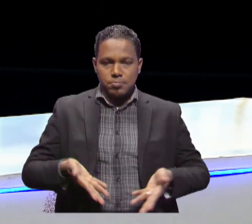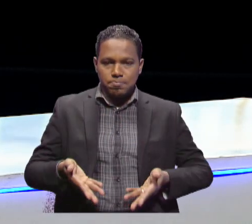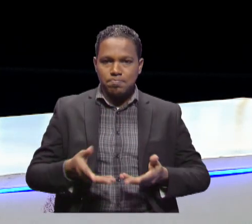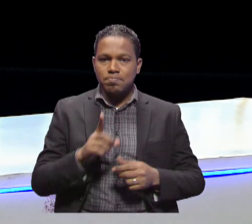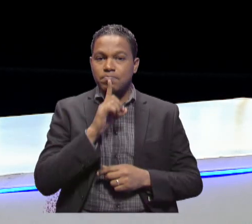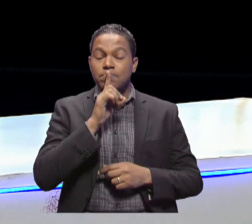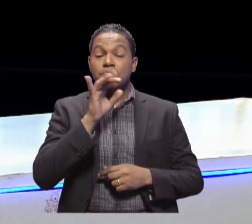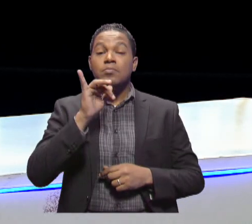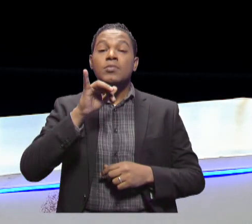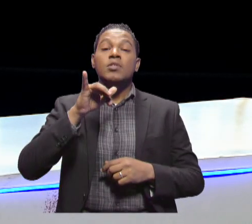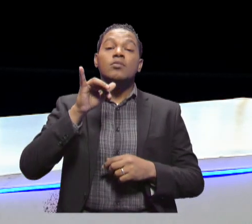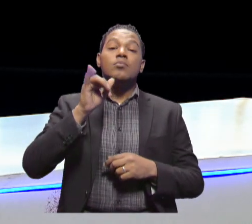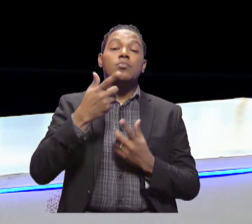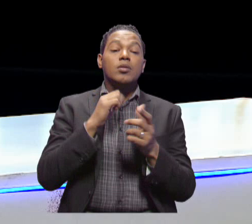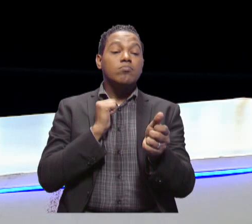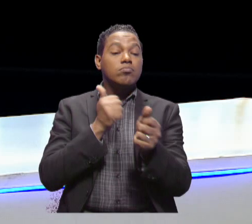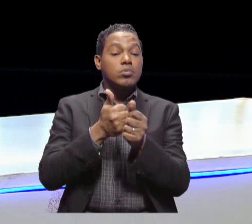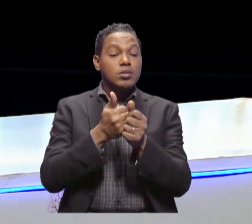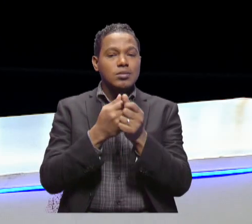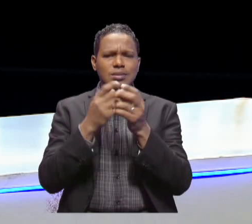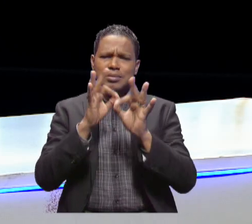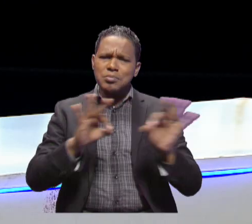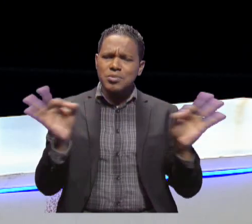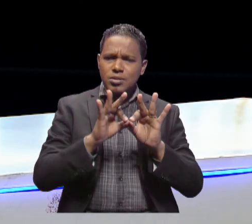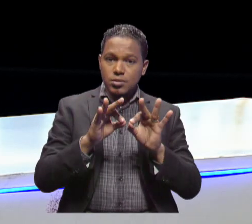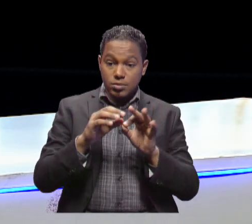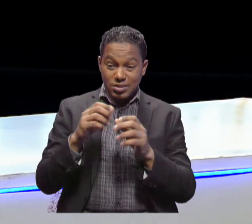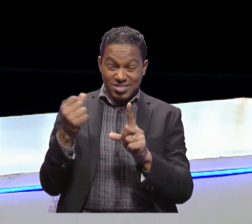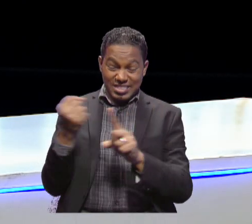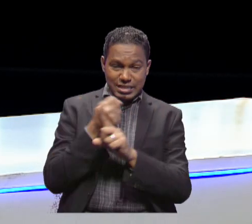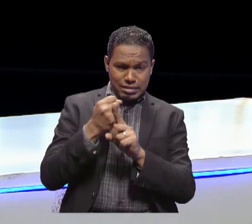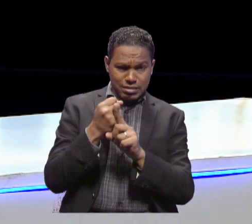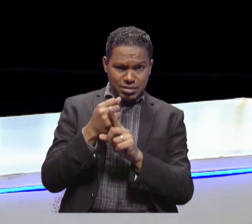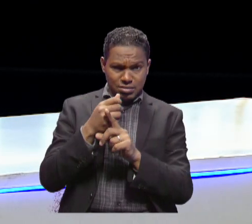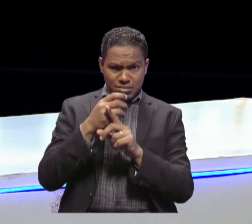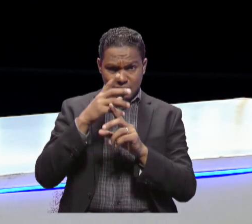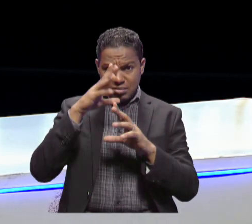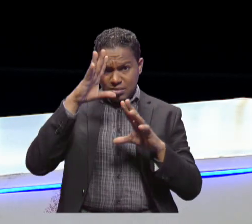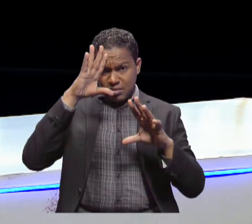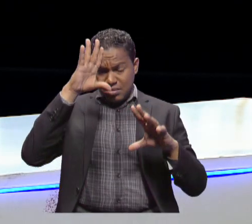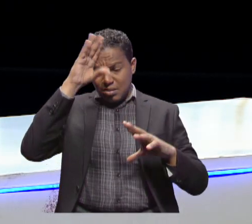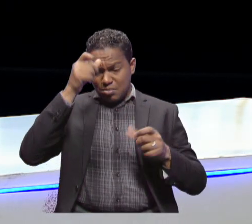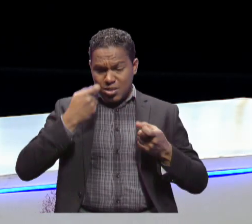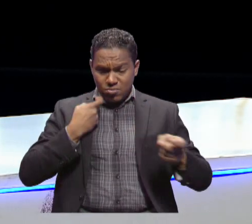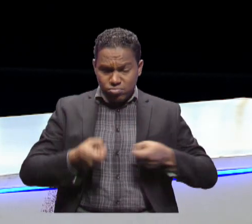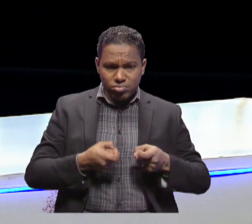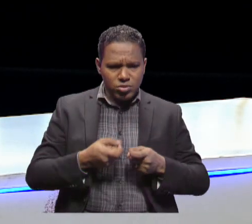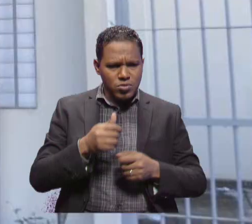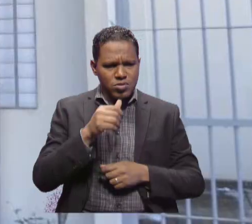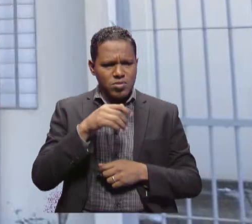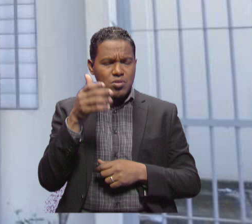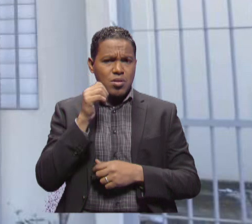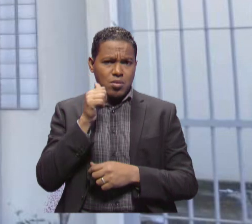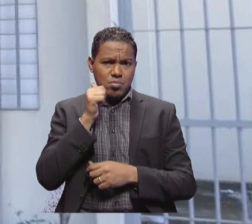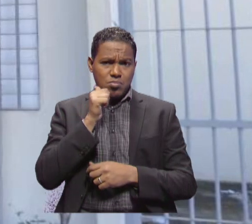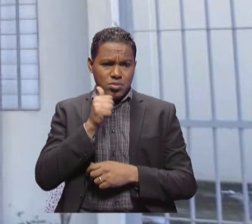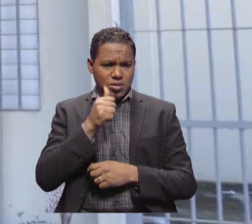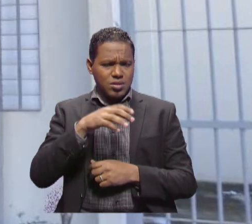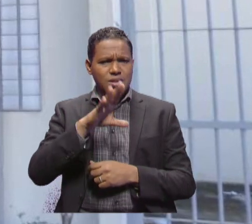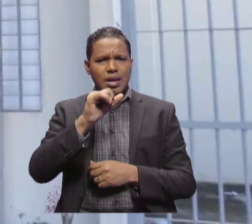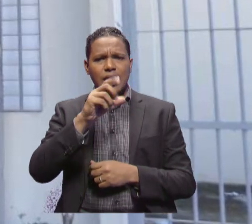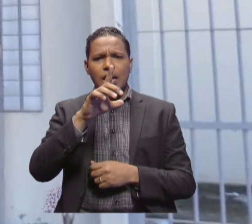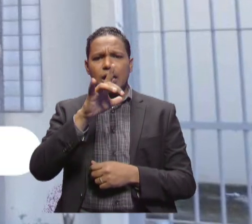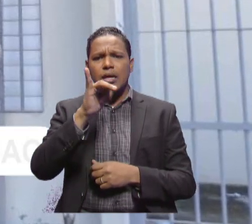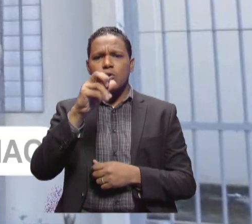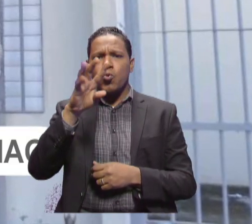para llevarles actualizaciones oportunas. Y es que la violencia machista ha terminado con la vida de una joven de Los Cayucos